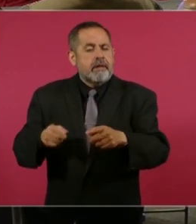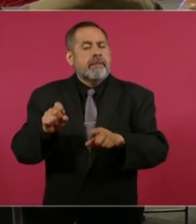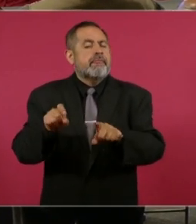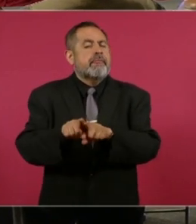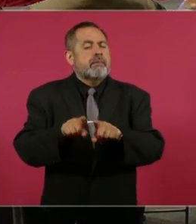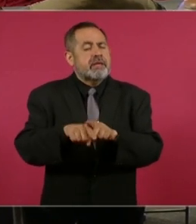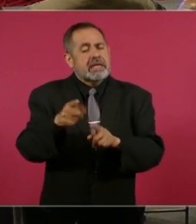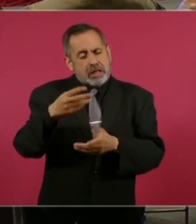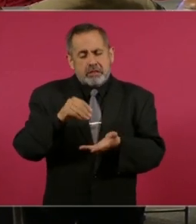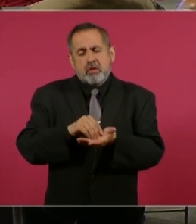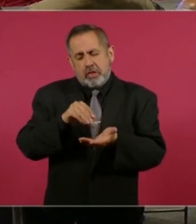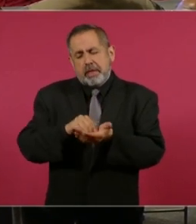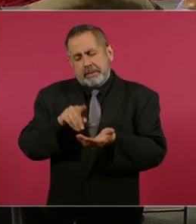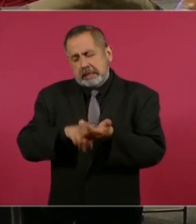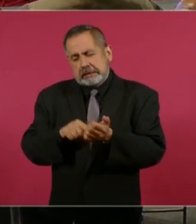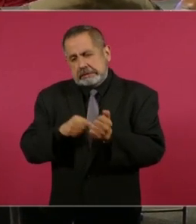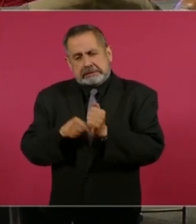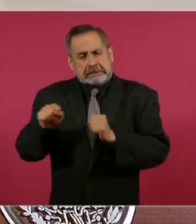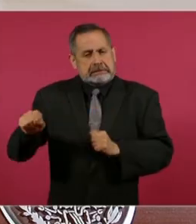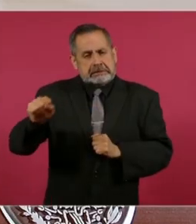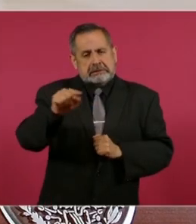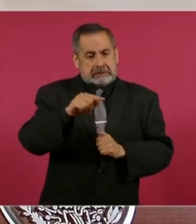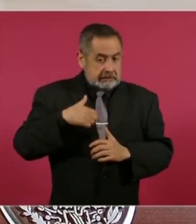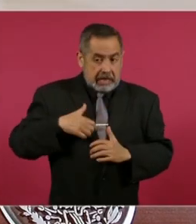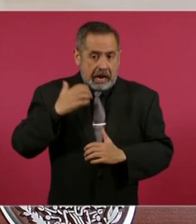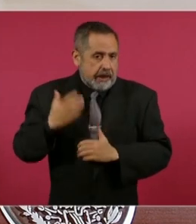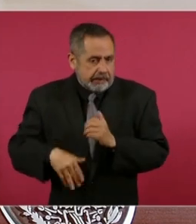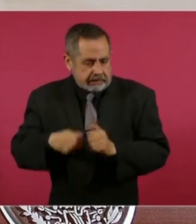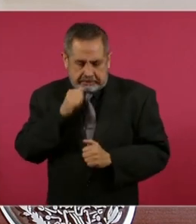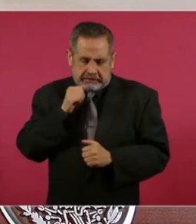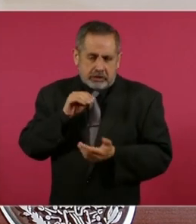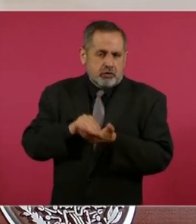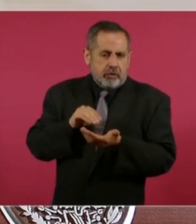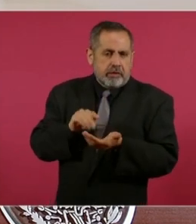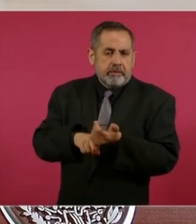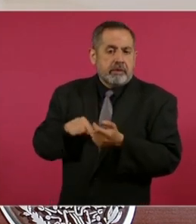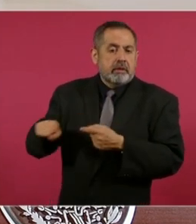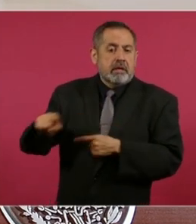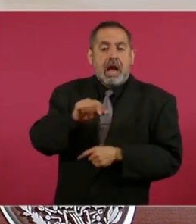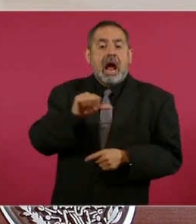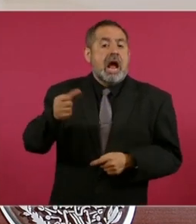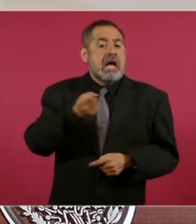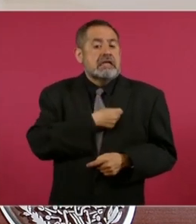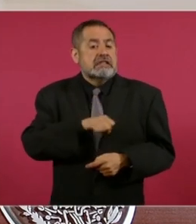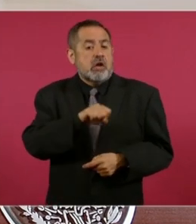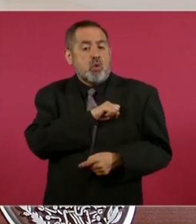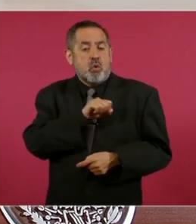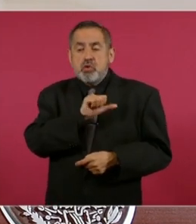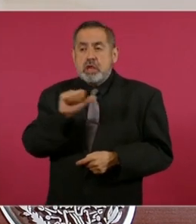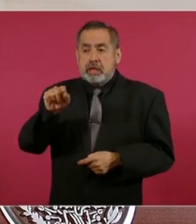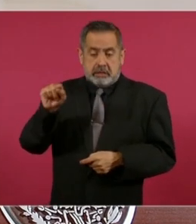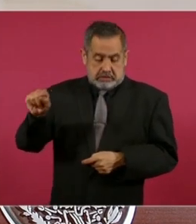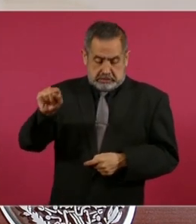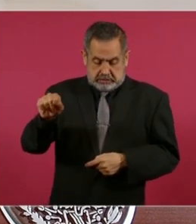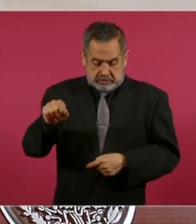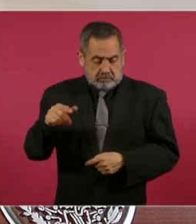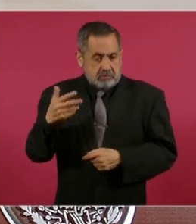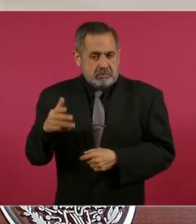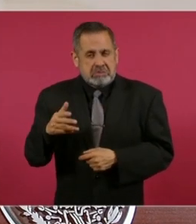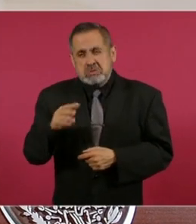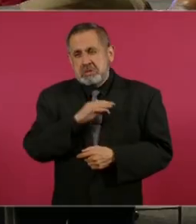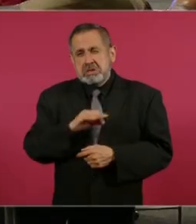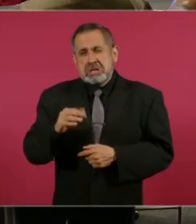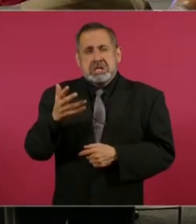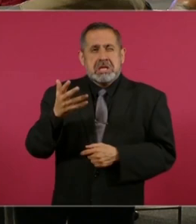sucedía y sigue sucediendo todavía, porque no terminamos, en el sector salud, de